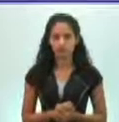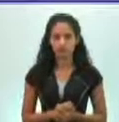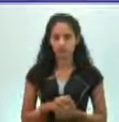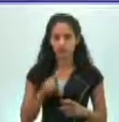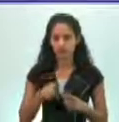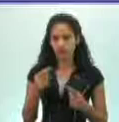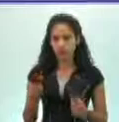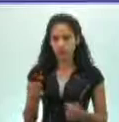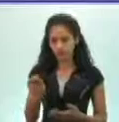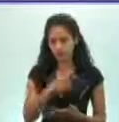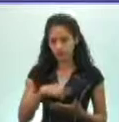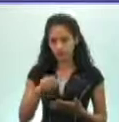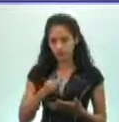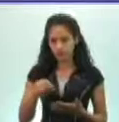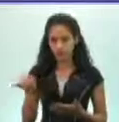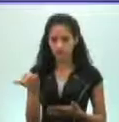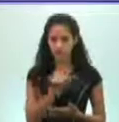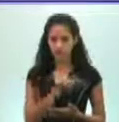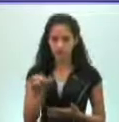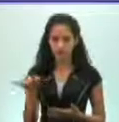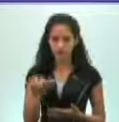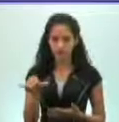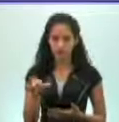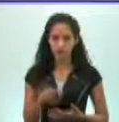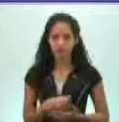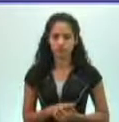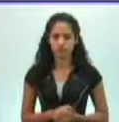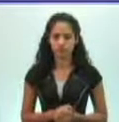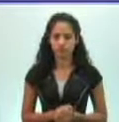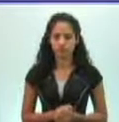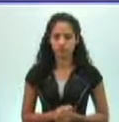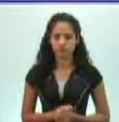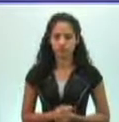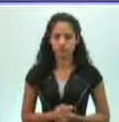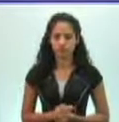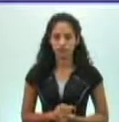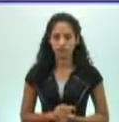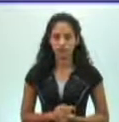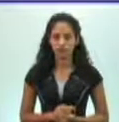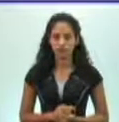eso, también respondemos de esta forma.